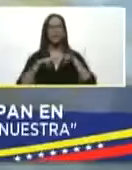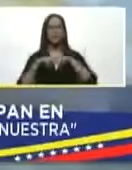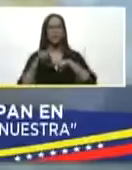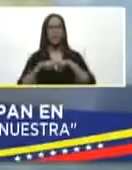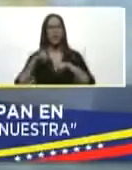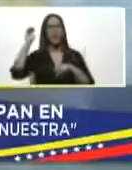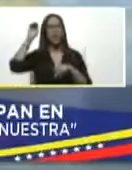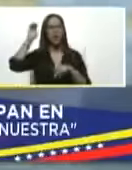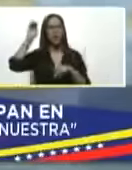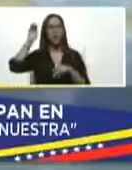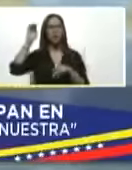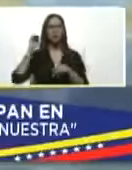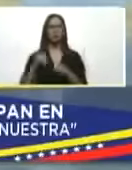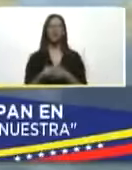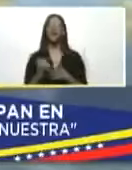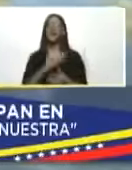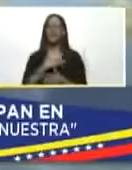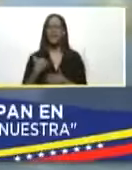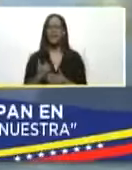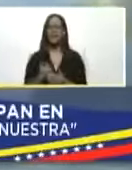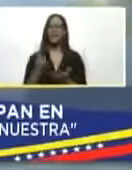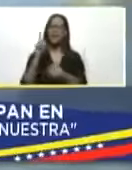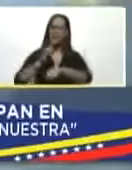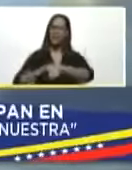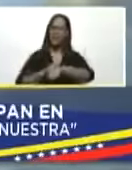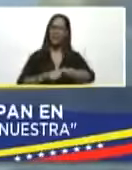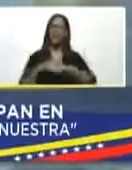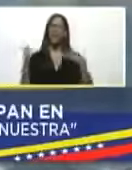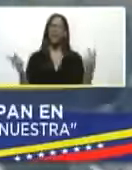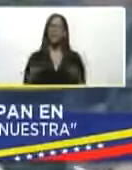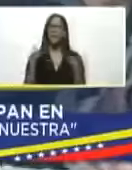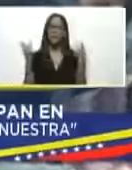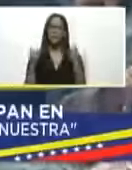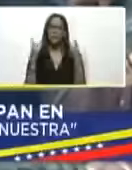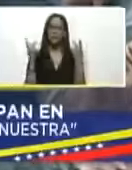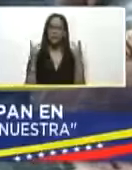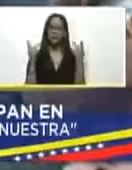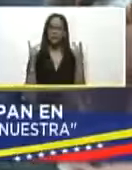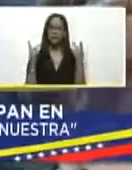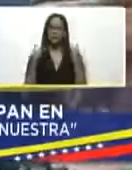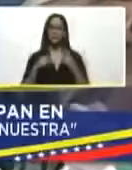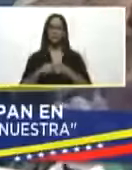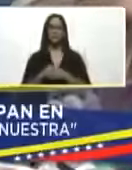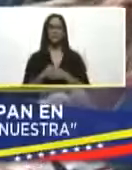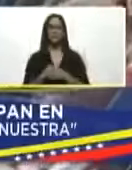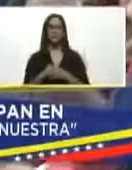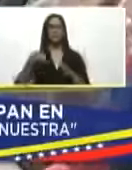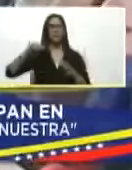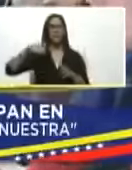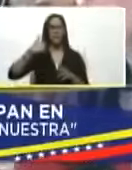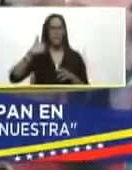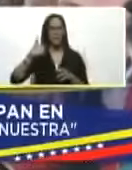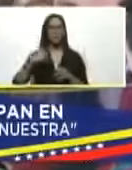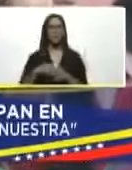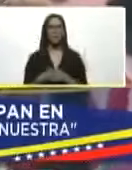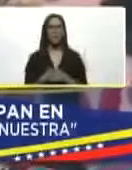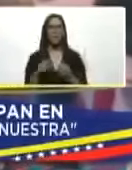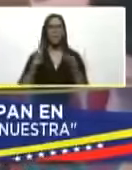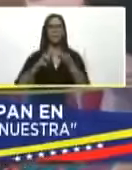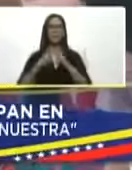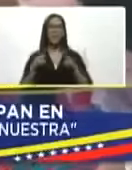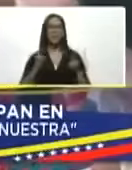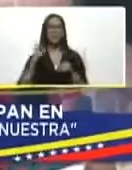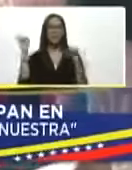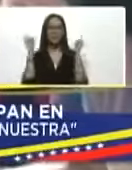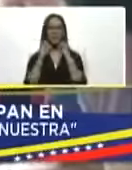el futuro y que quiera ir al tiempo de la prosperidad y de la máxima paz y